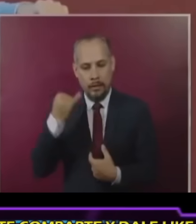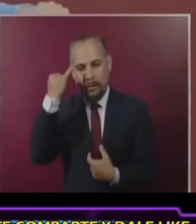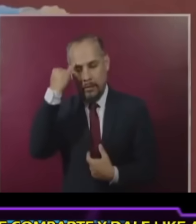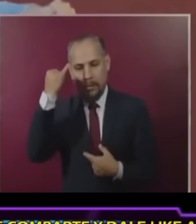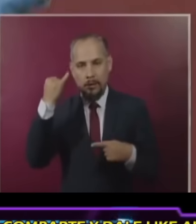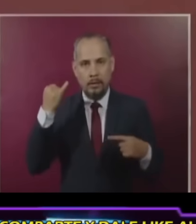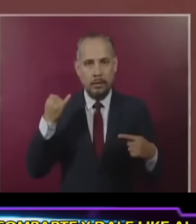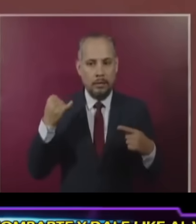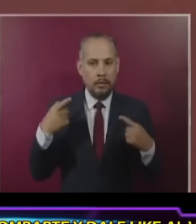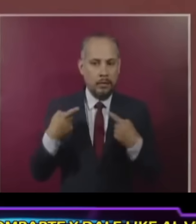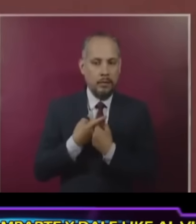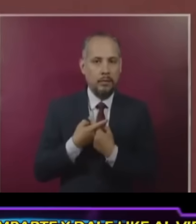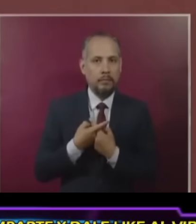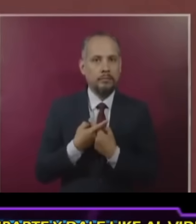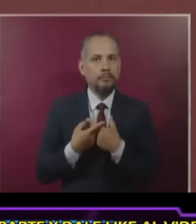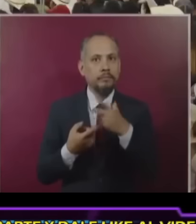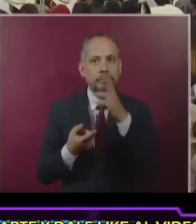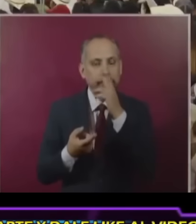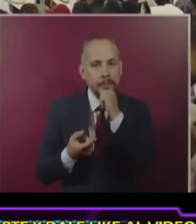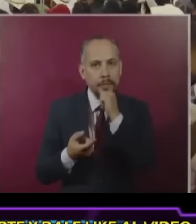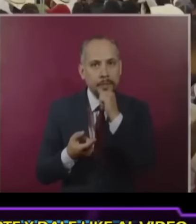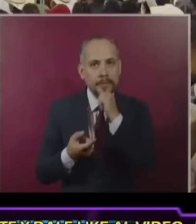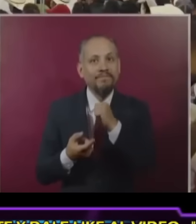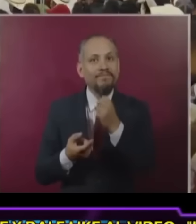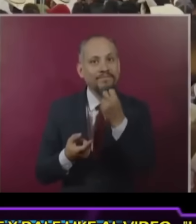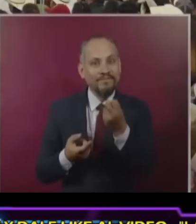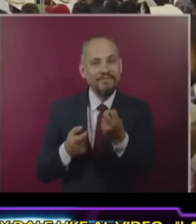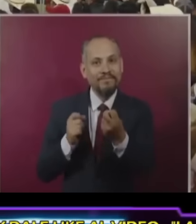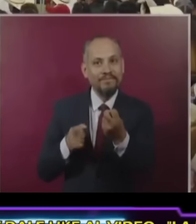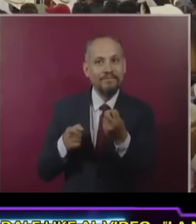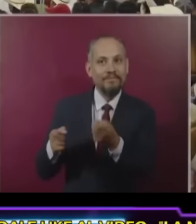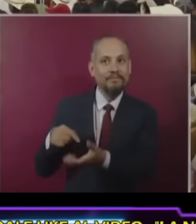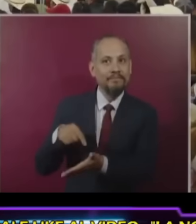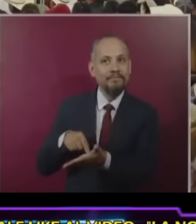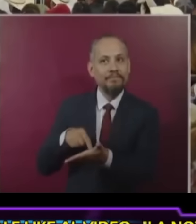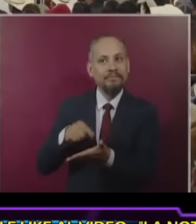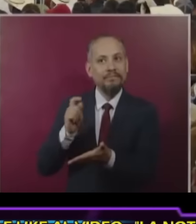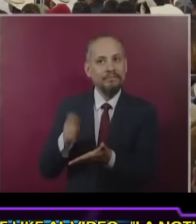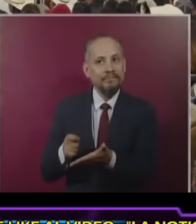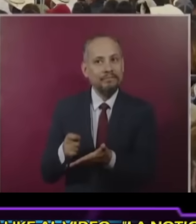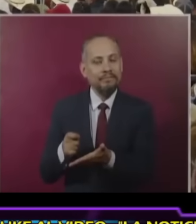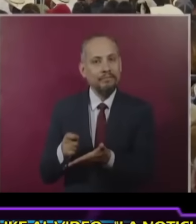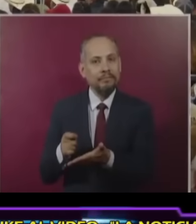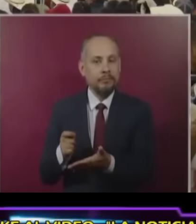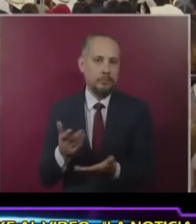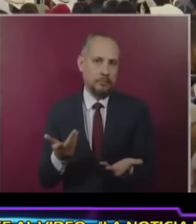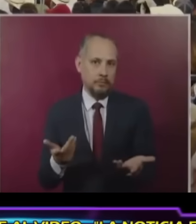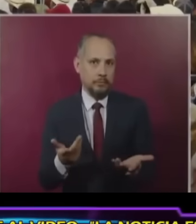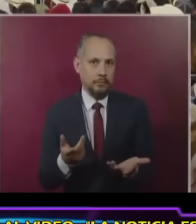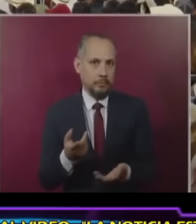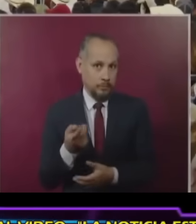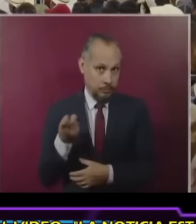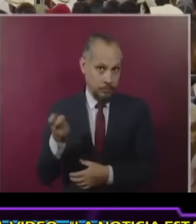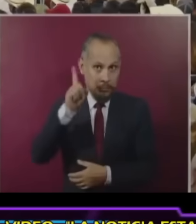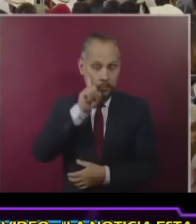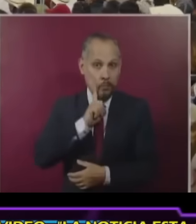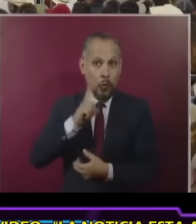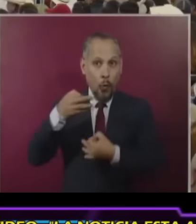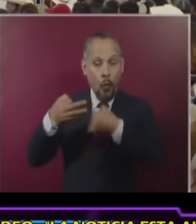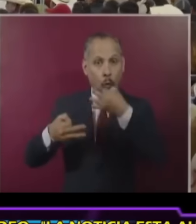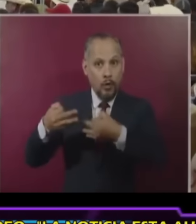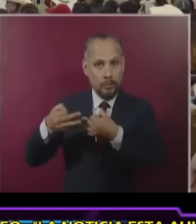cuando ese asunto puede llegar a afectarle Entonces esta juez que se